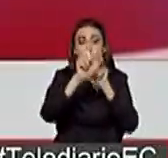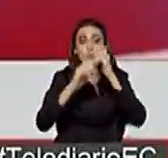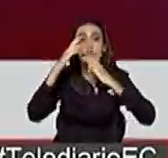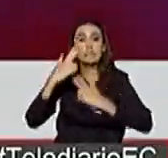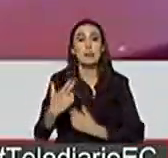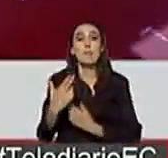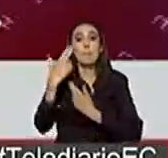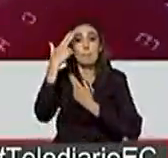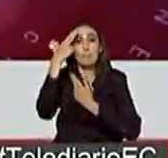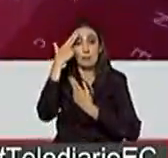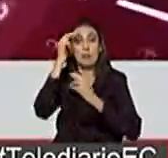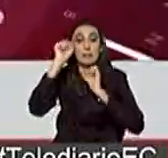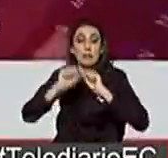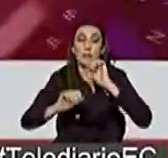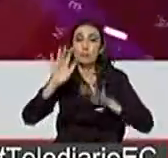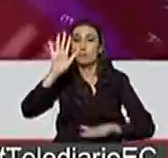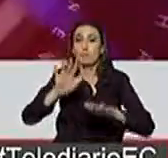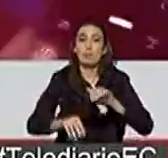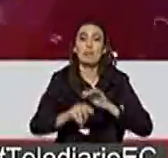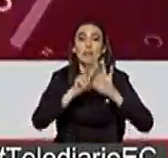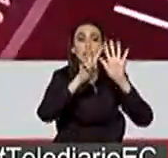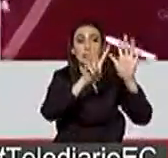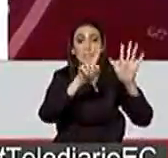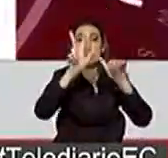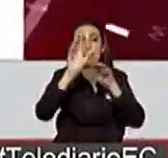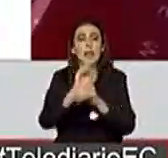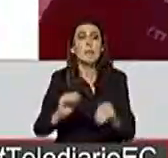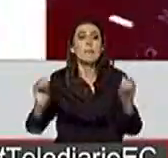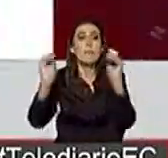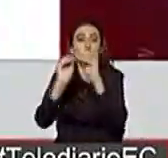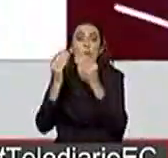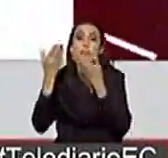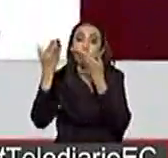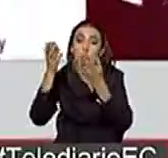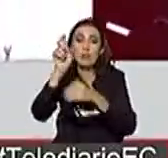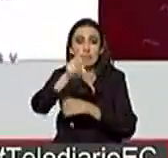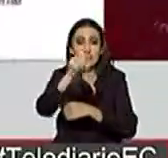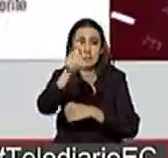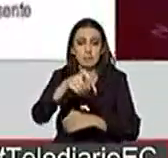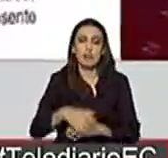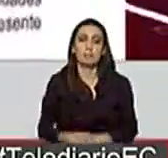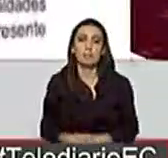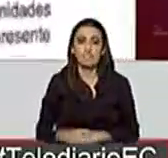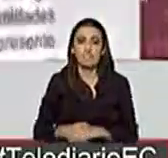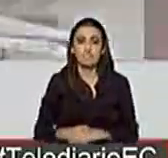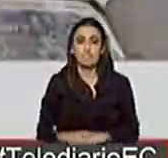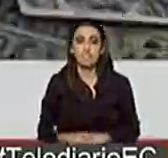puede generar un máximo de 73 megavatios en caso de ser necesario